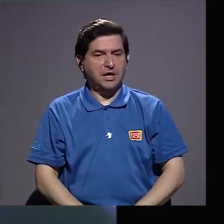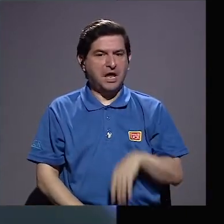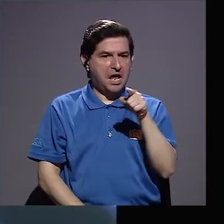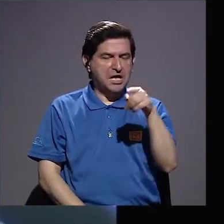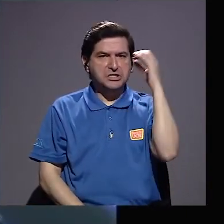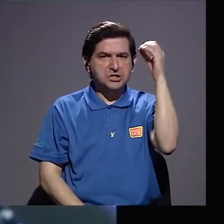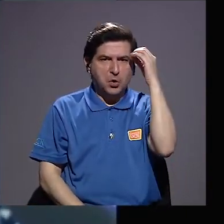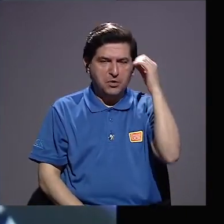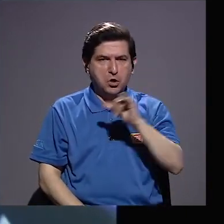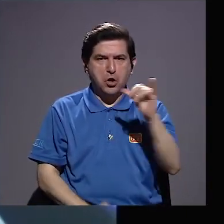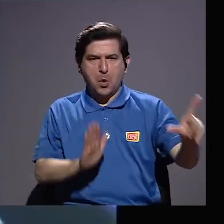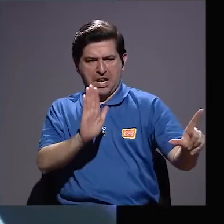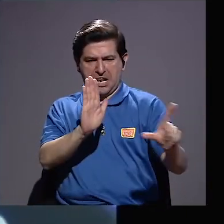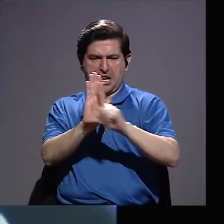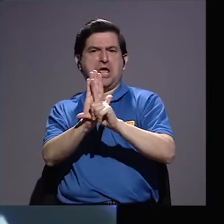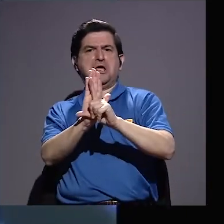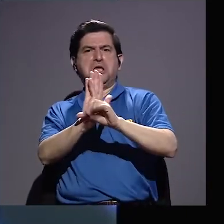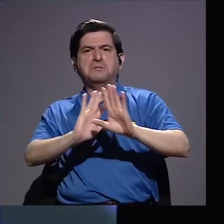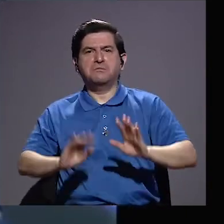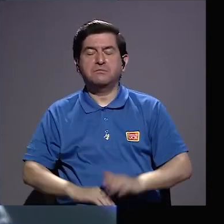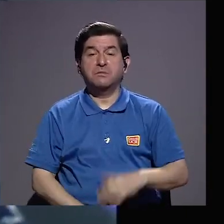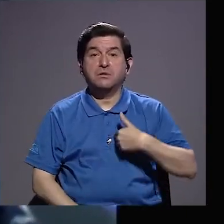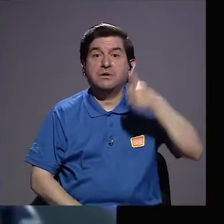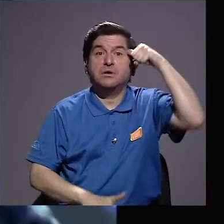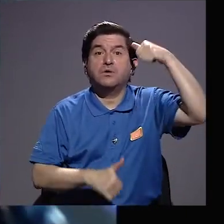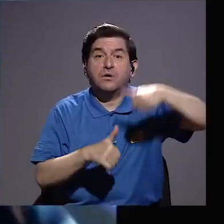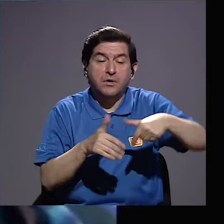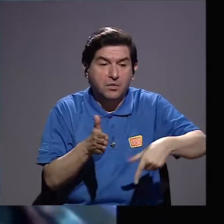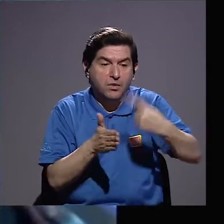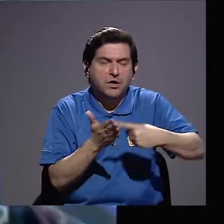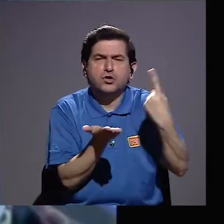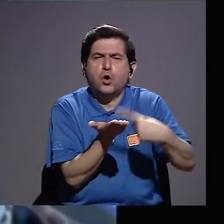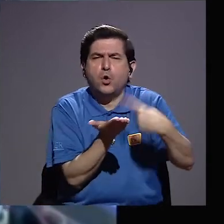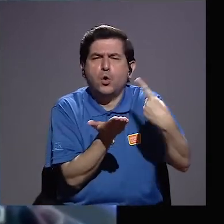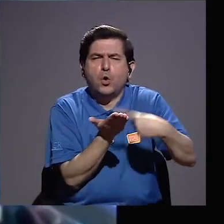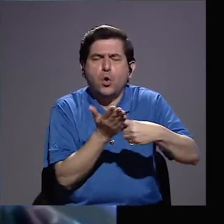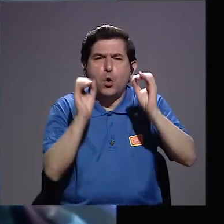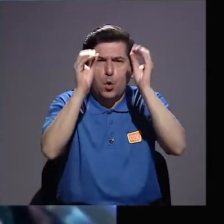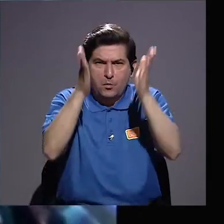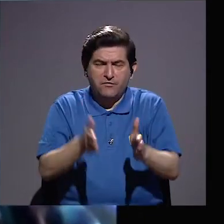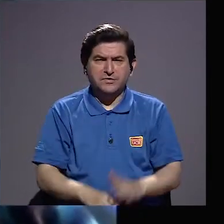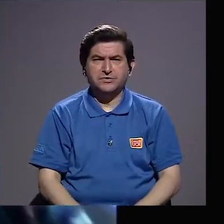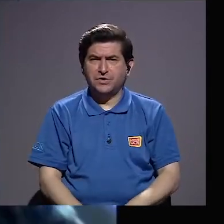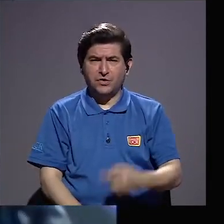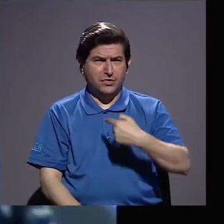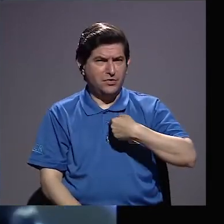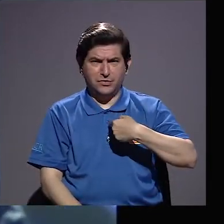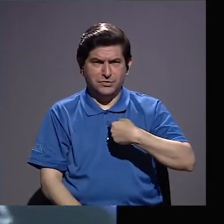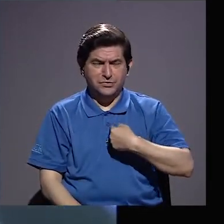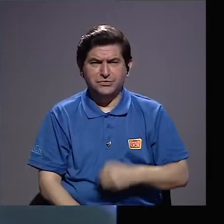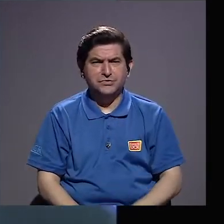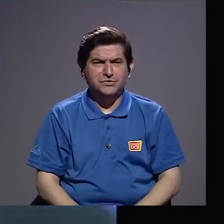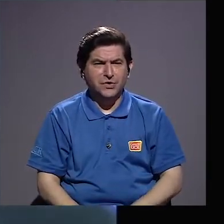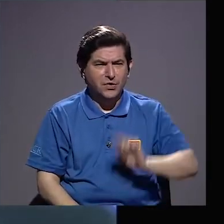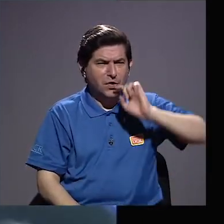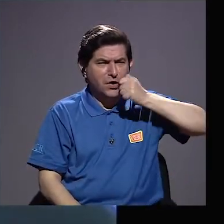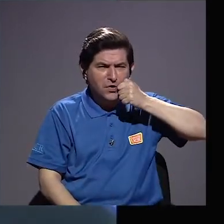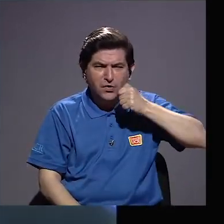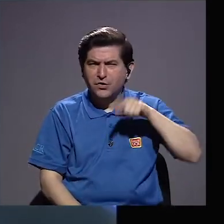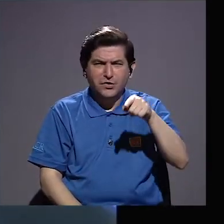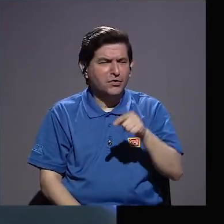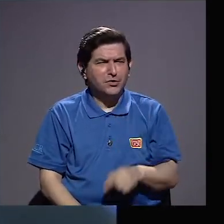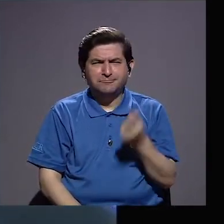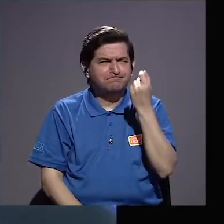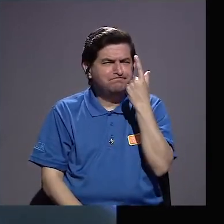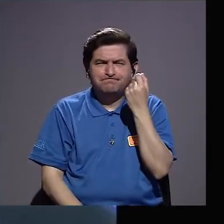opinión era la ley, ¿verdad? Y yo me acuerdo a veces discutir con profesores que yo les decía, pero yo no lo leo, aún